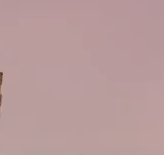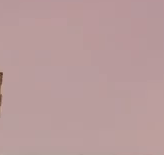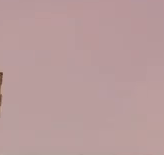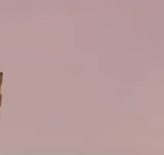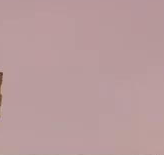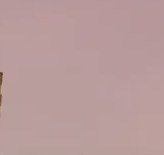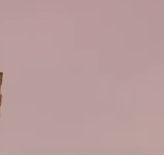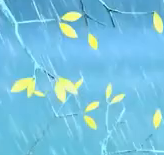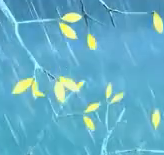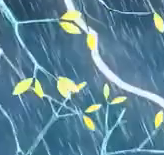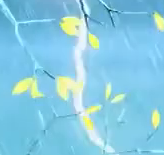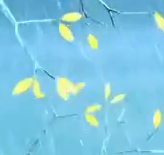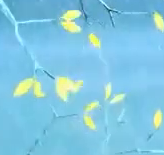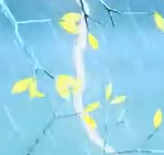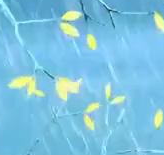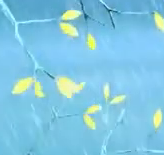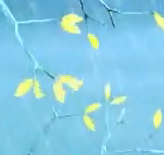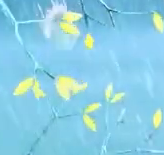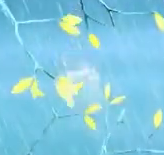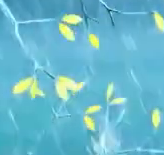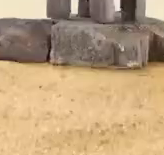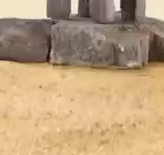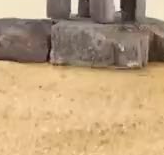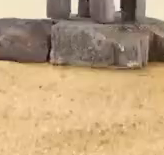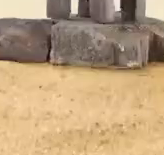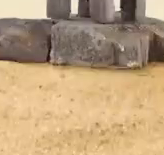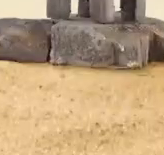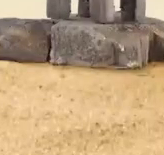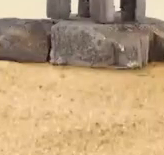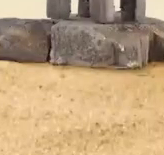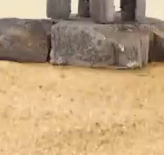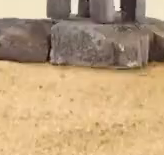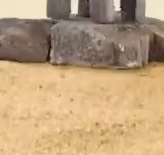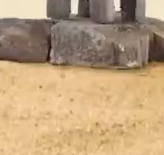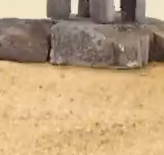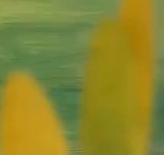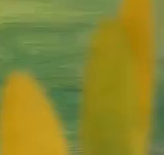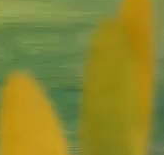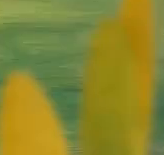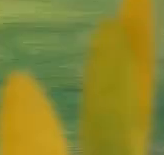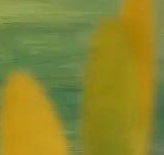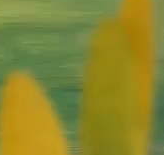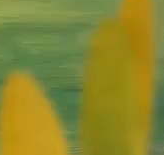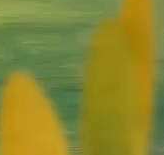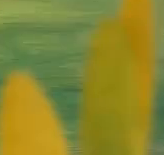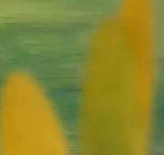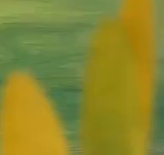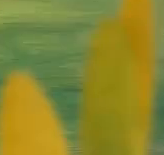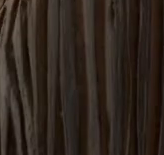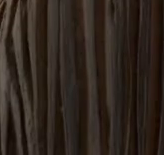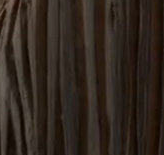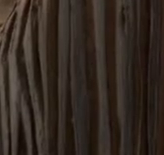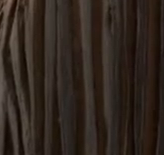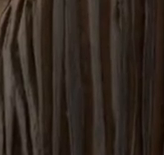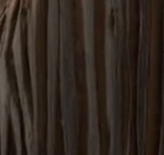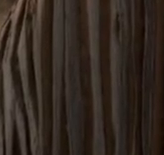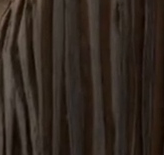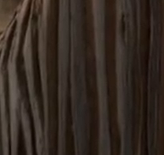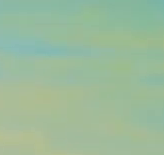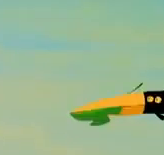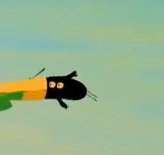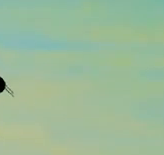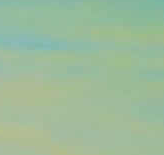Ellos viven una disputa sin fin diariamente, pero son tan opuestos que se complementan. Descubre sus aventuras